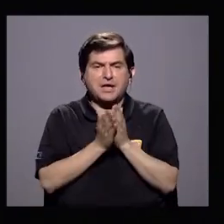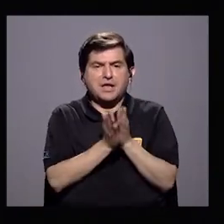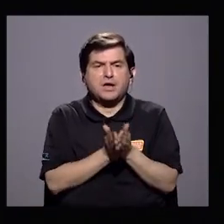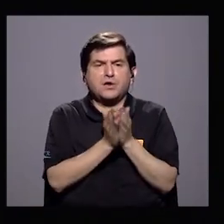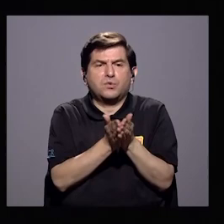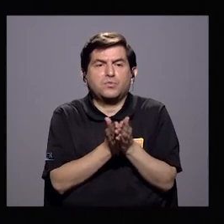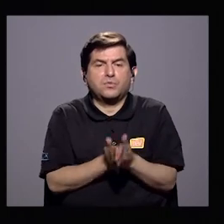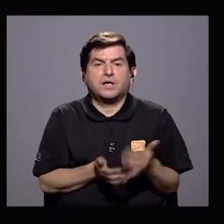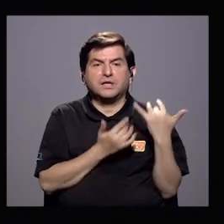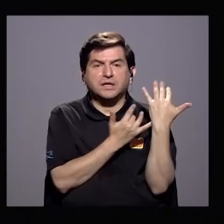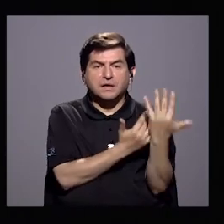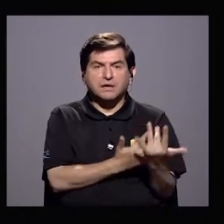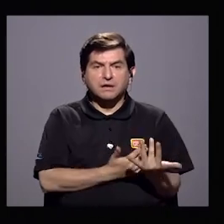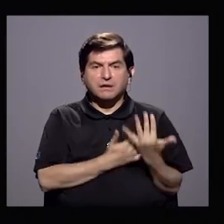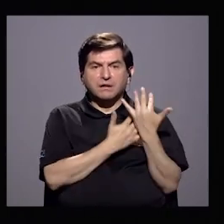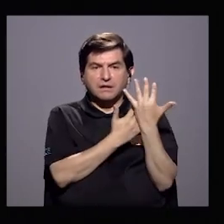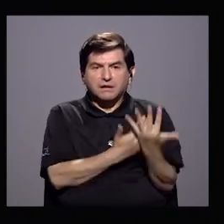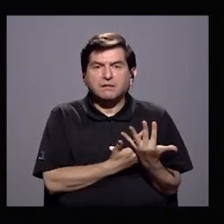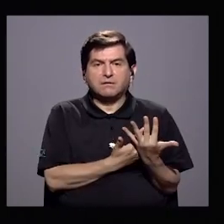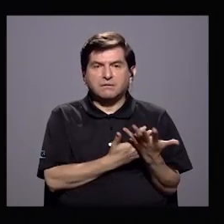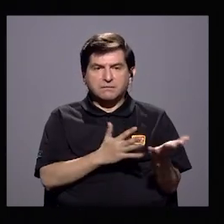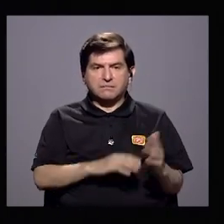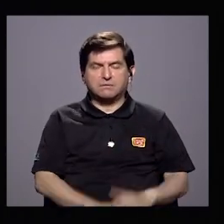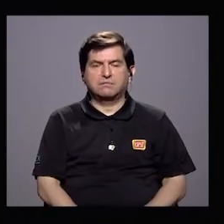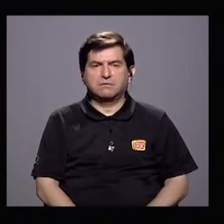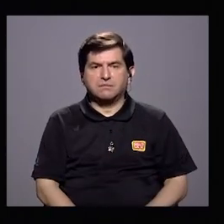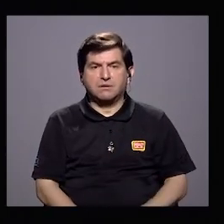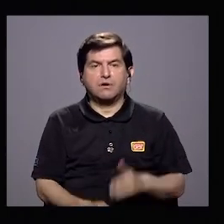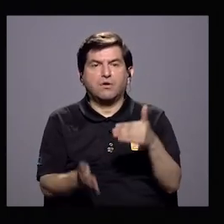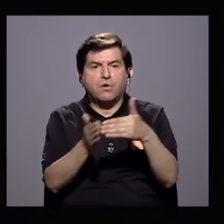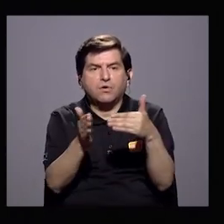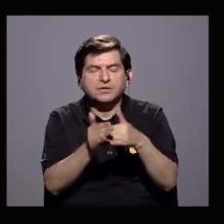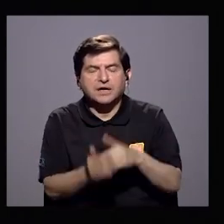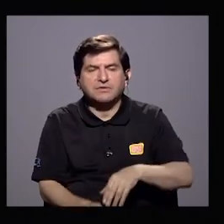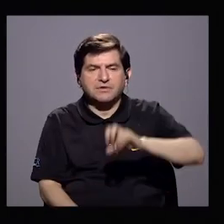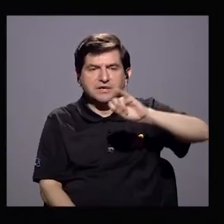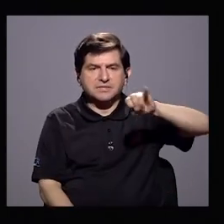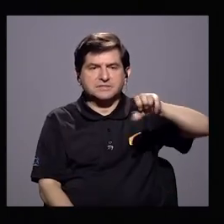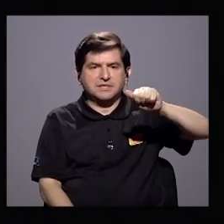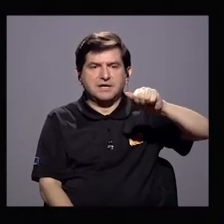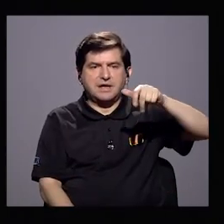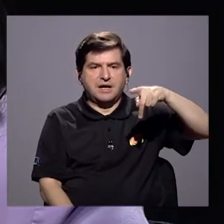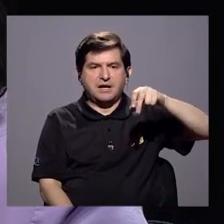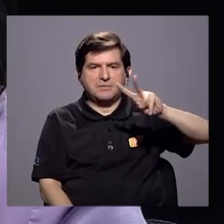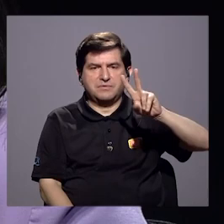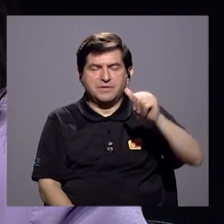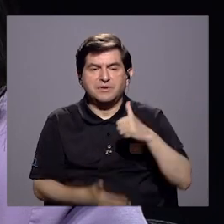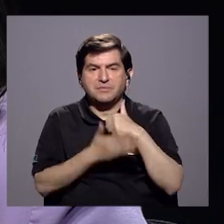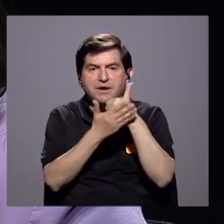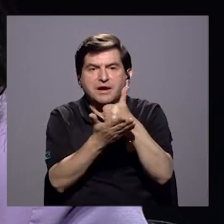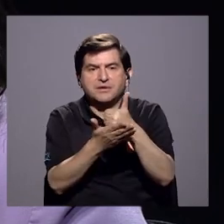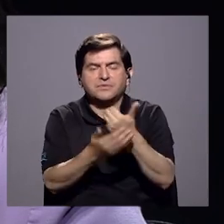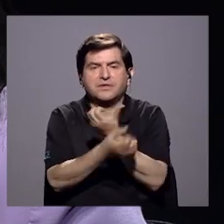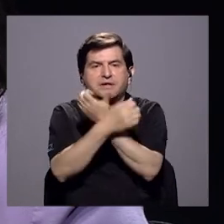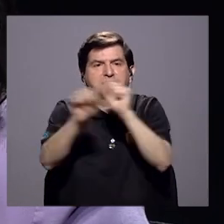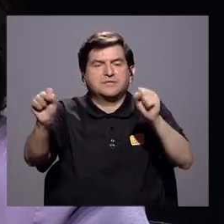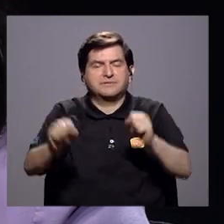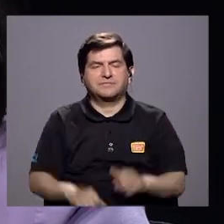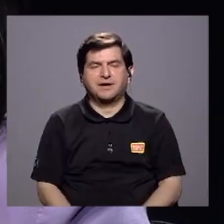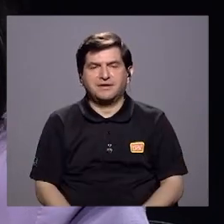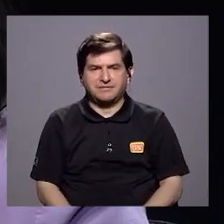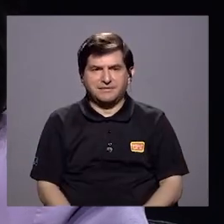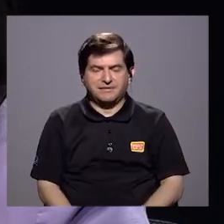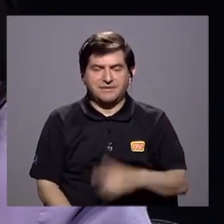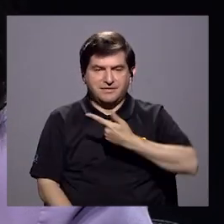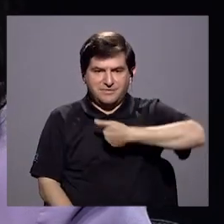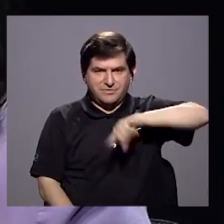quedan estacionados. Y así literalmente Japteva tiene que entrar a salvarle la tanda. Nosotros tuvimos que activar, y es